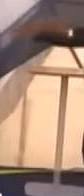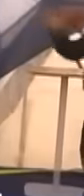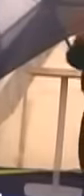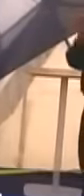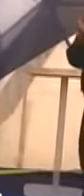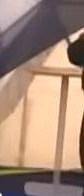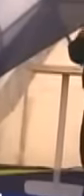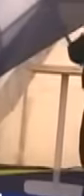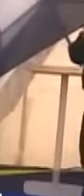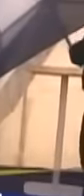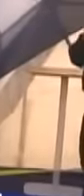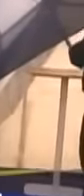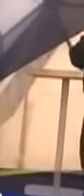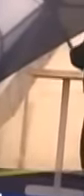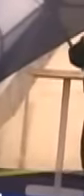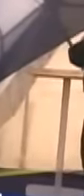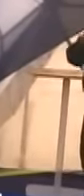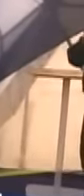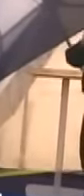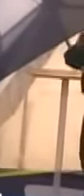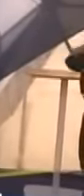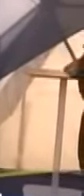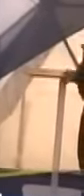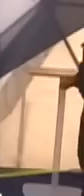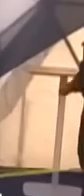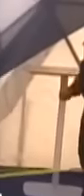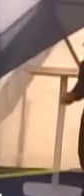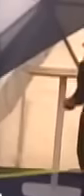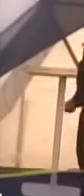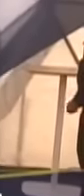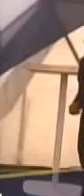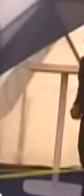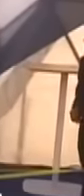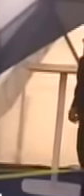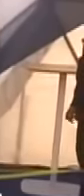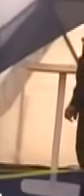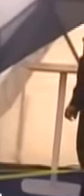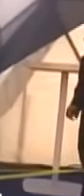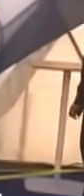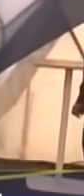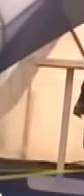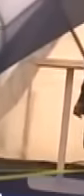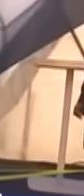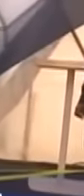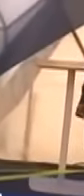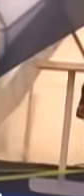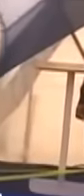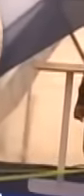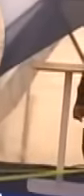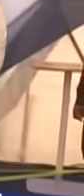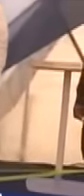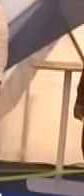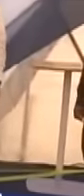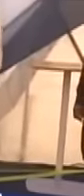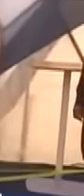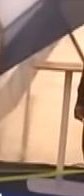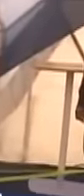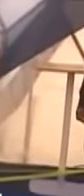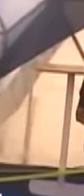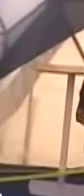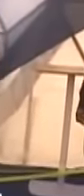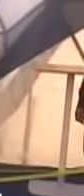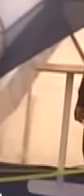futuro. Compañera vicepresidenta, adelante, conversadito. Gracias. Cilia Flores, de Maduro, también